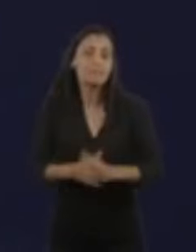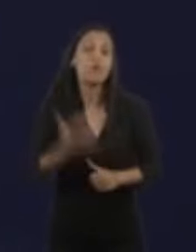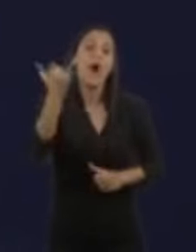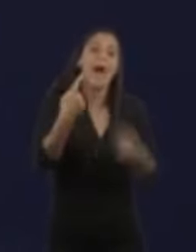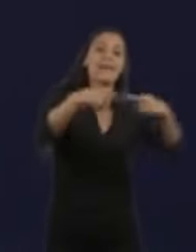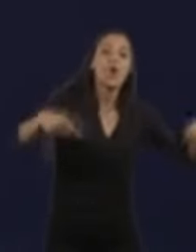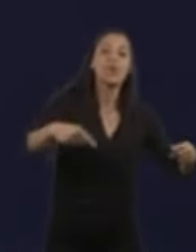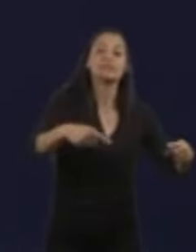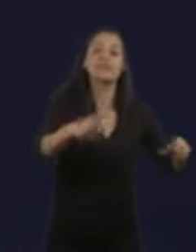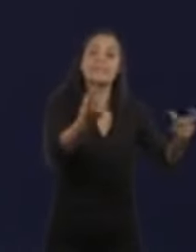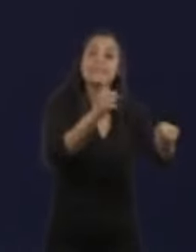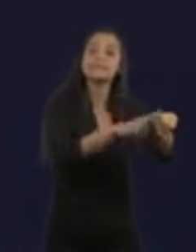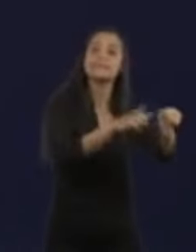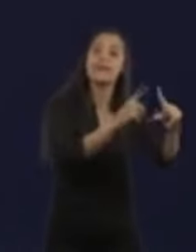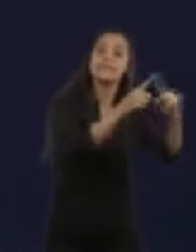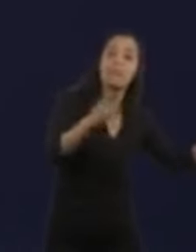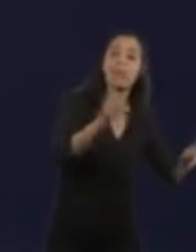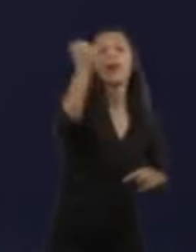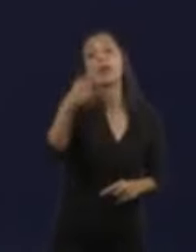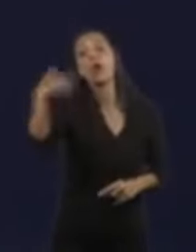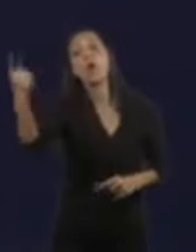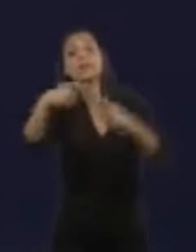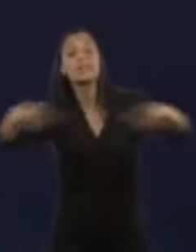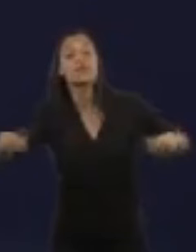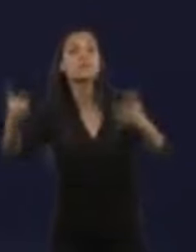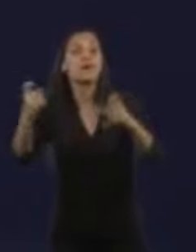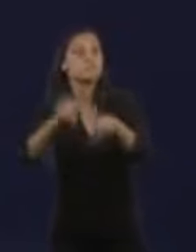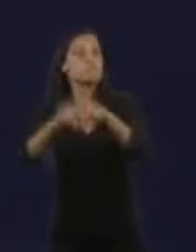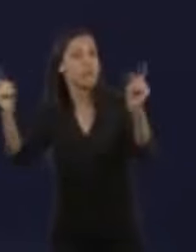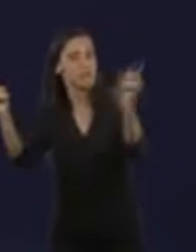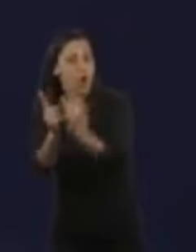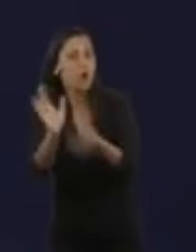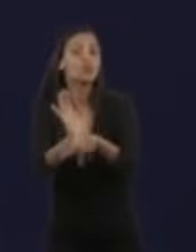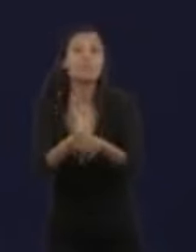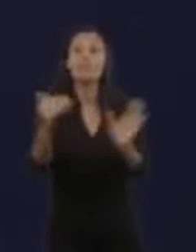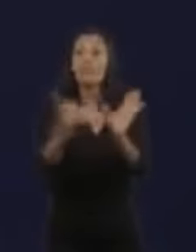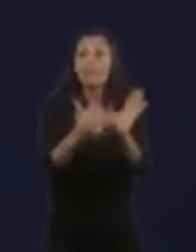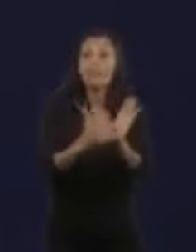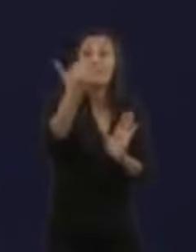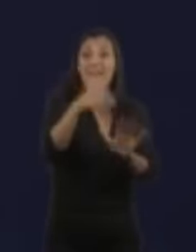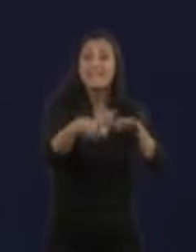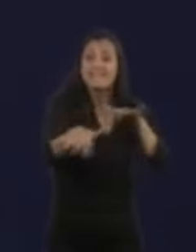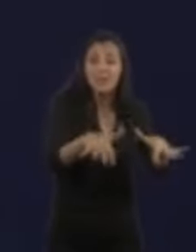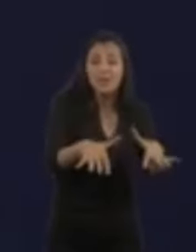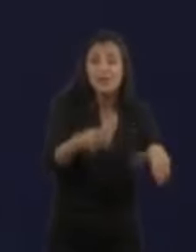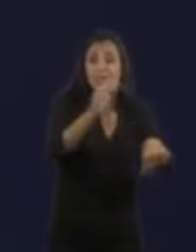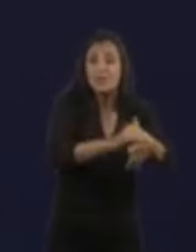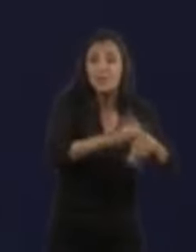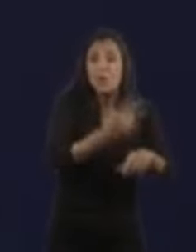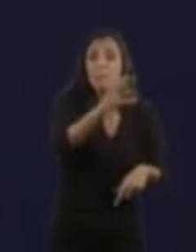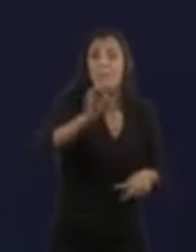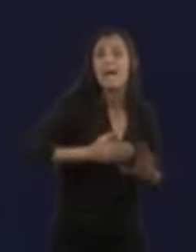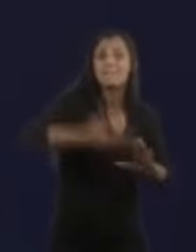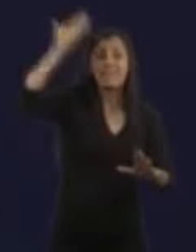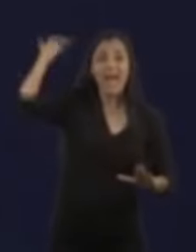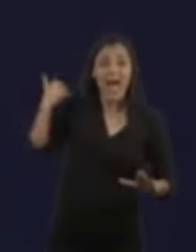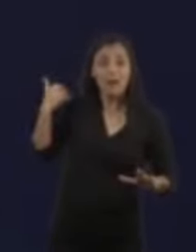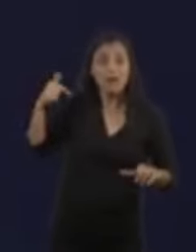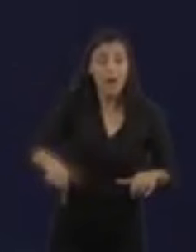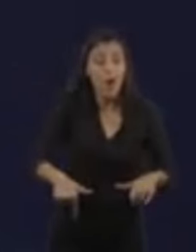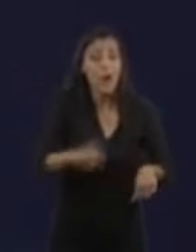tiempo y hay cosas que en 20 años de desastre es muy complejo de resolver en tan poquito